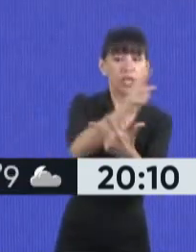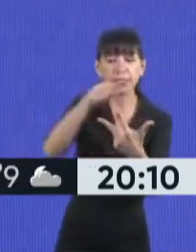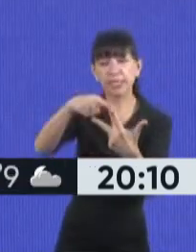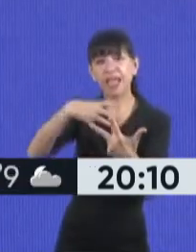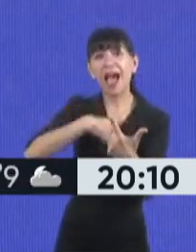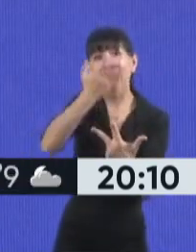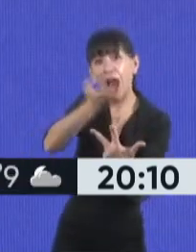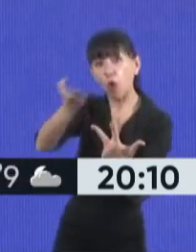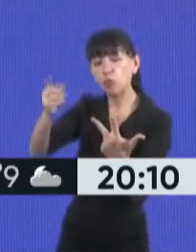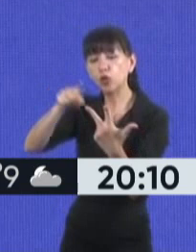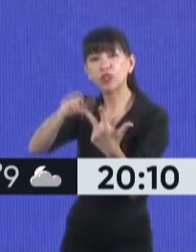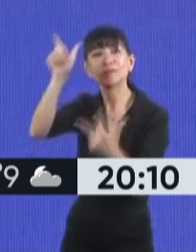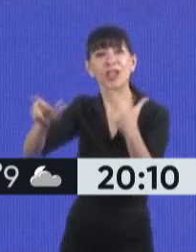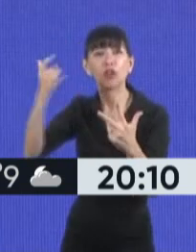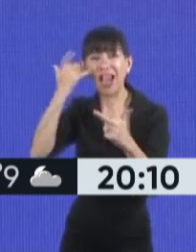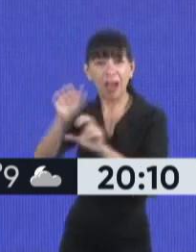los graduados.